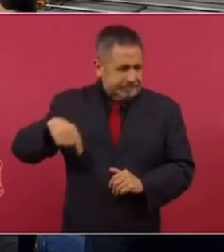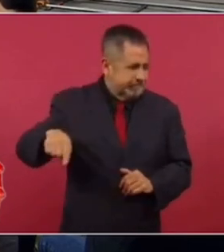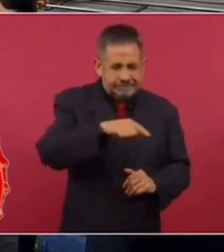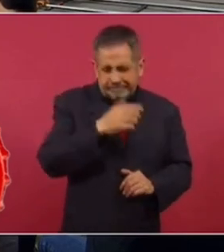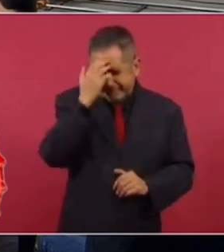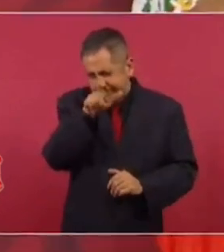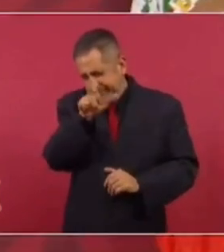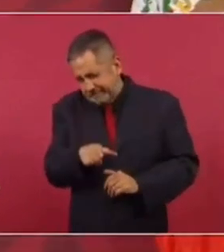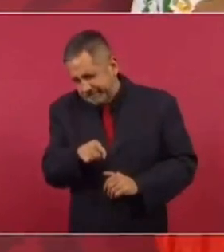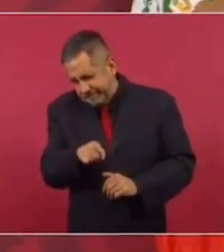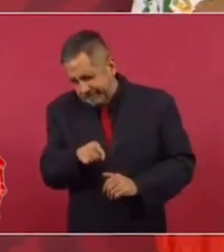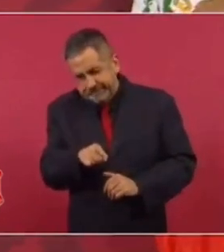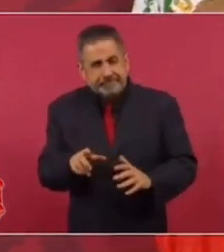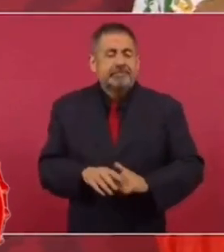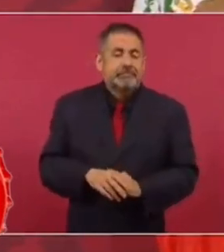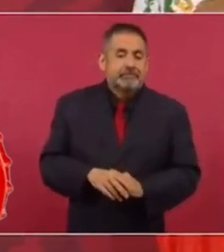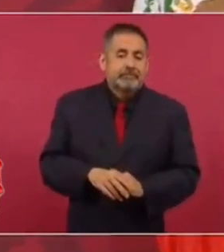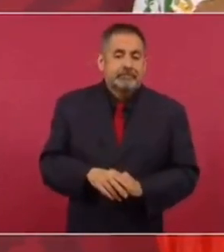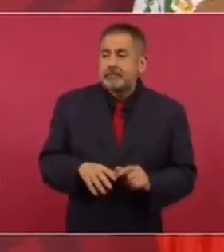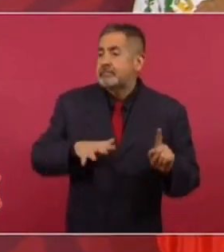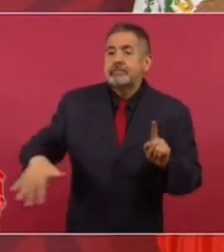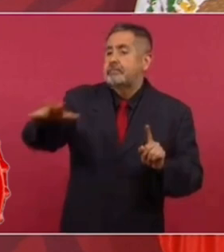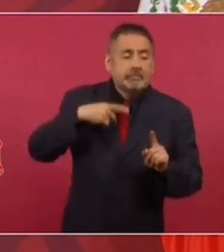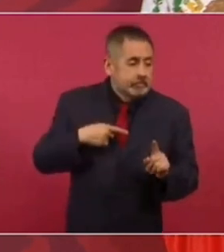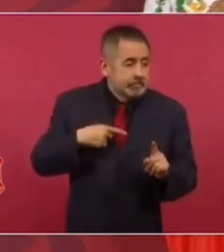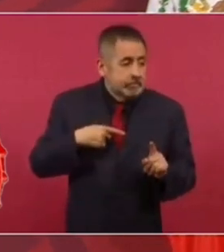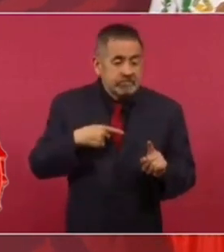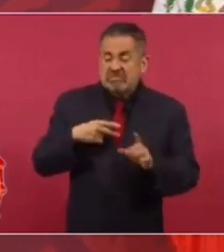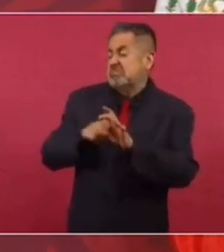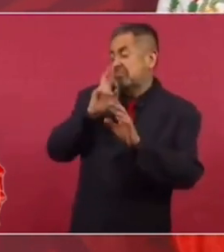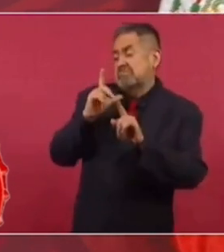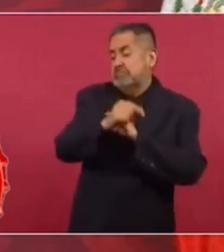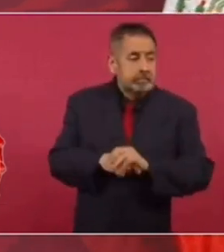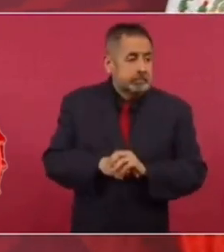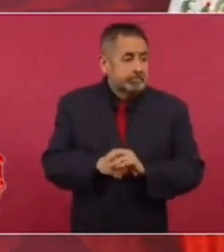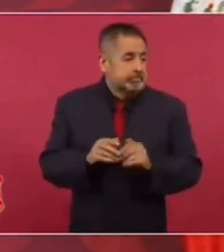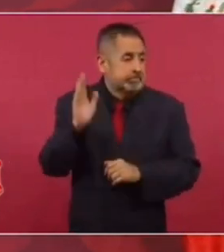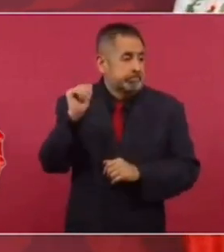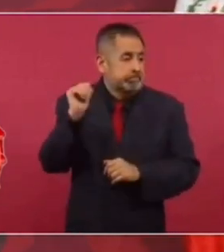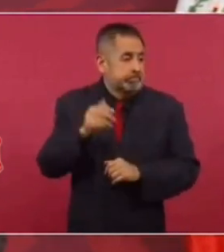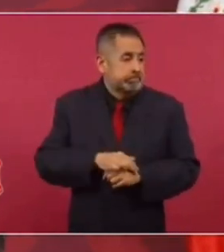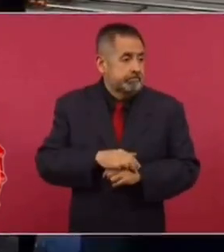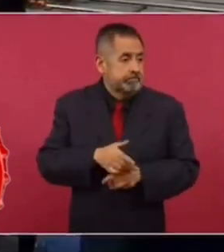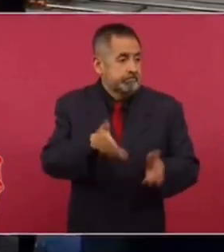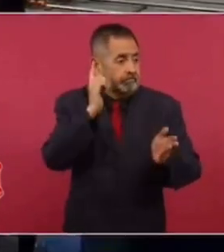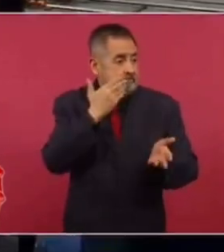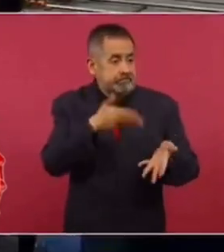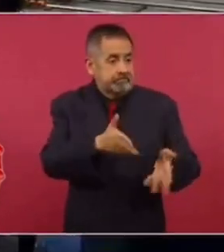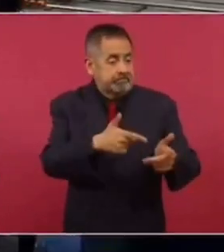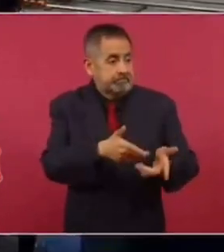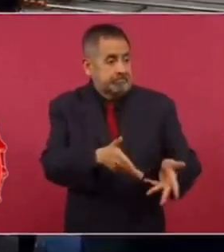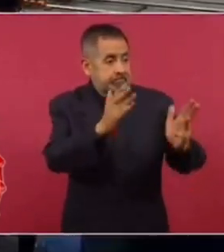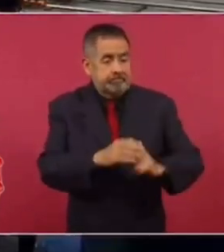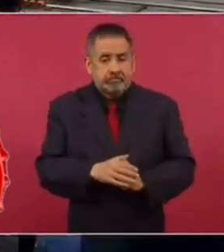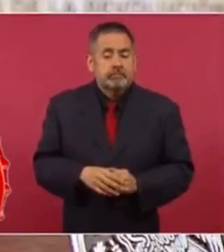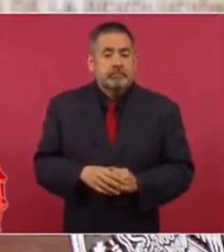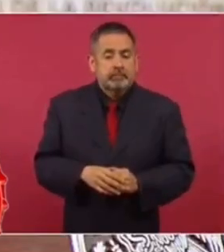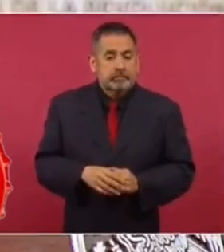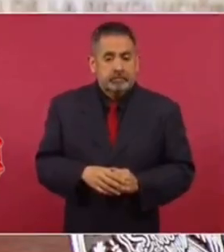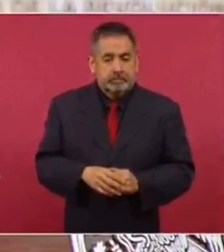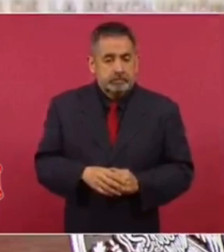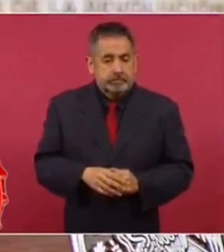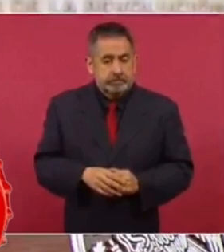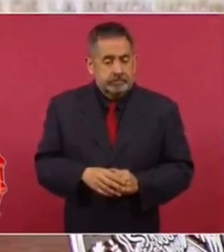gente, yo creo que la gente le diría que te vaya bien. ¿Sí? ¿Podría ser el sigue caso tu de camino mundial? Porque la gente